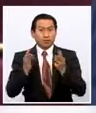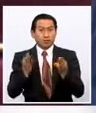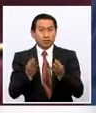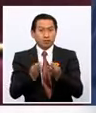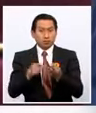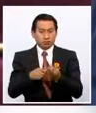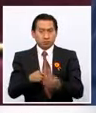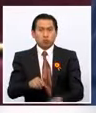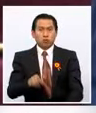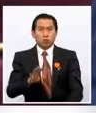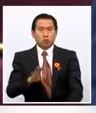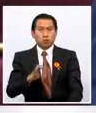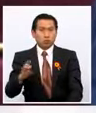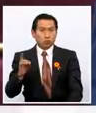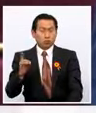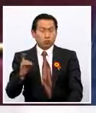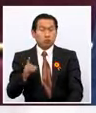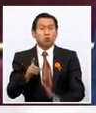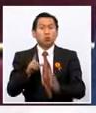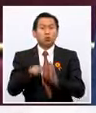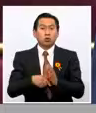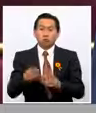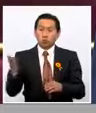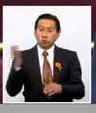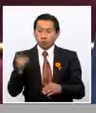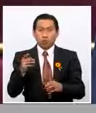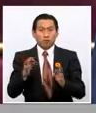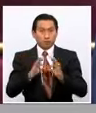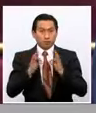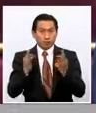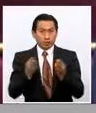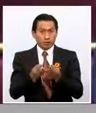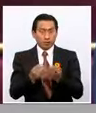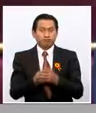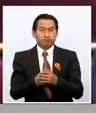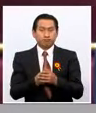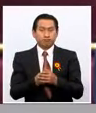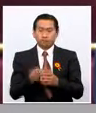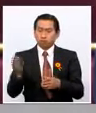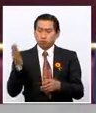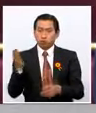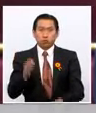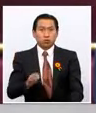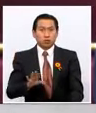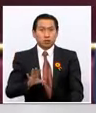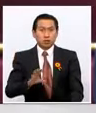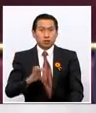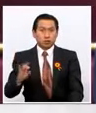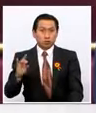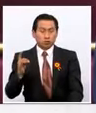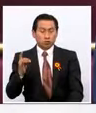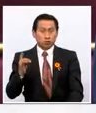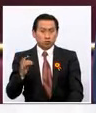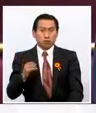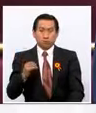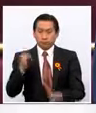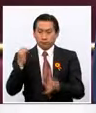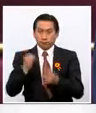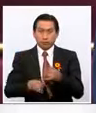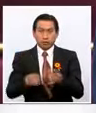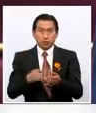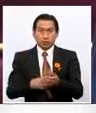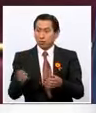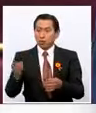bolivianos luego hicimos el bono familia un bono de 500 bolivianos y finalmente